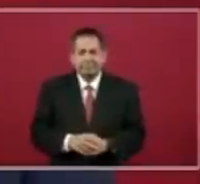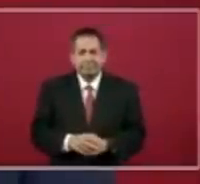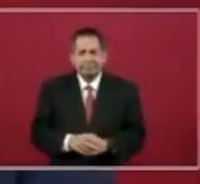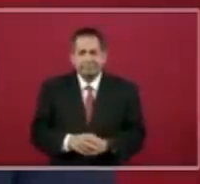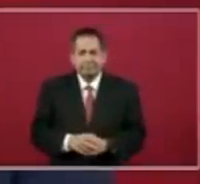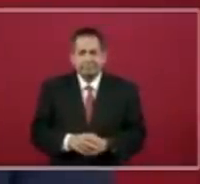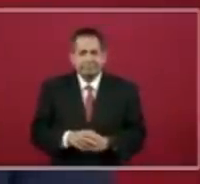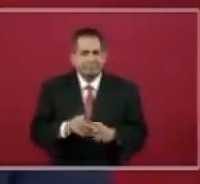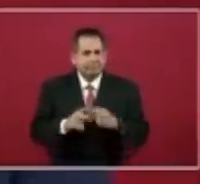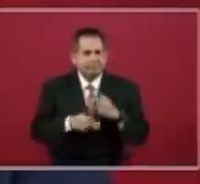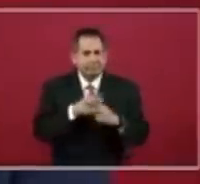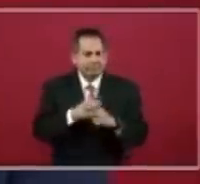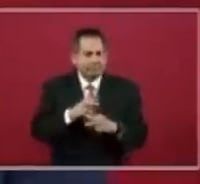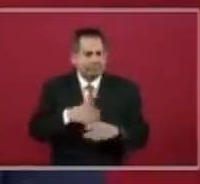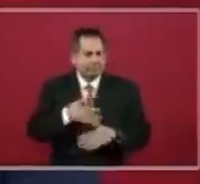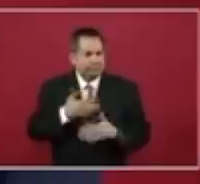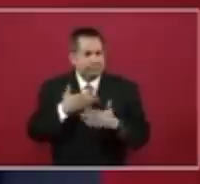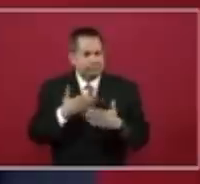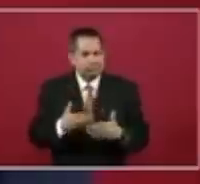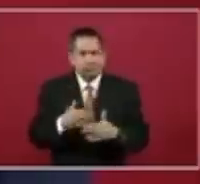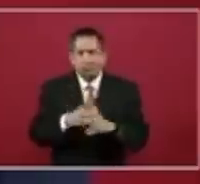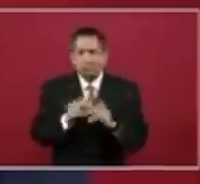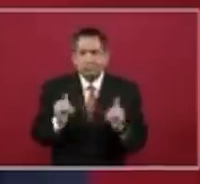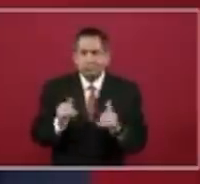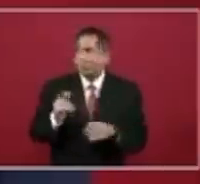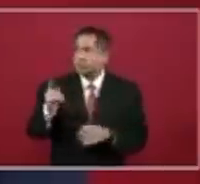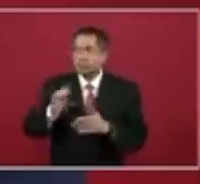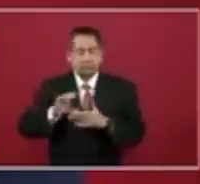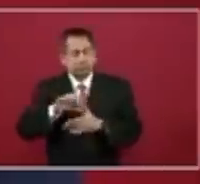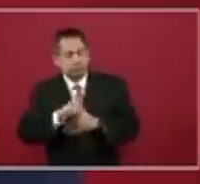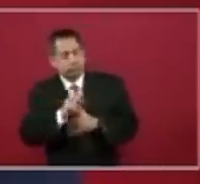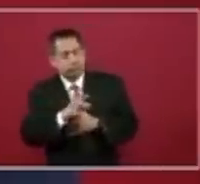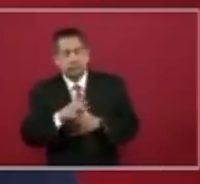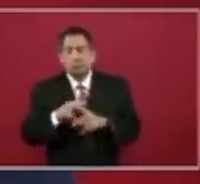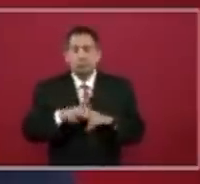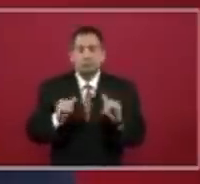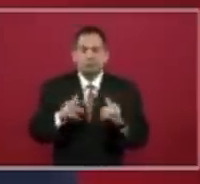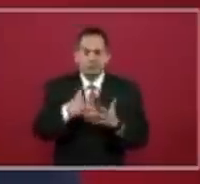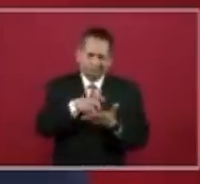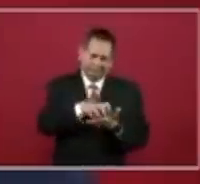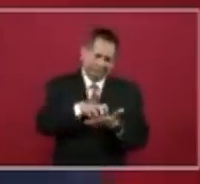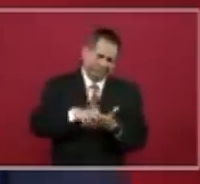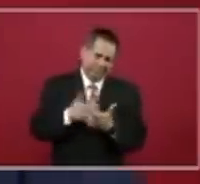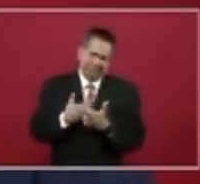les va a dar más confianza ahora a los inversionistas, porque vamos a ahorrar mucho.